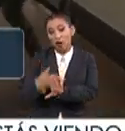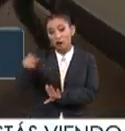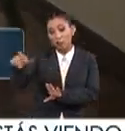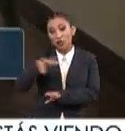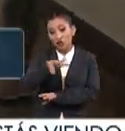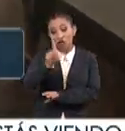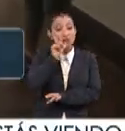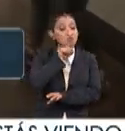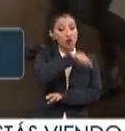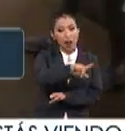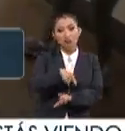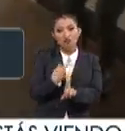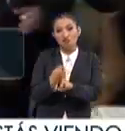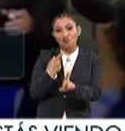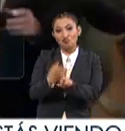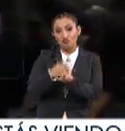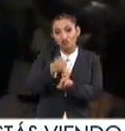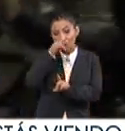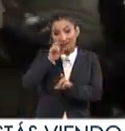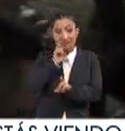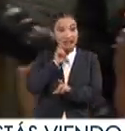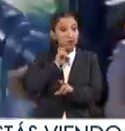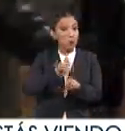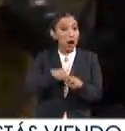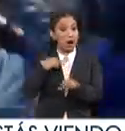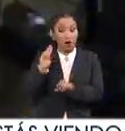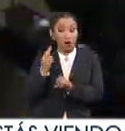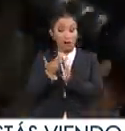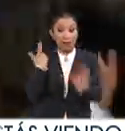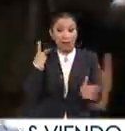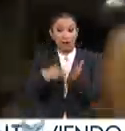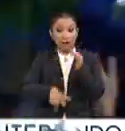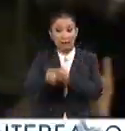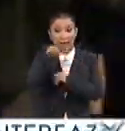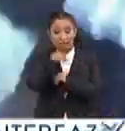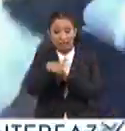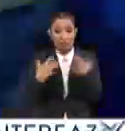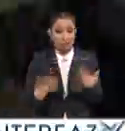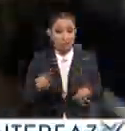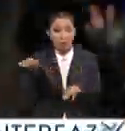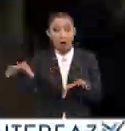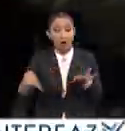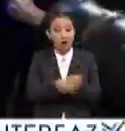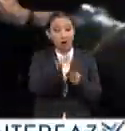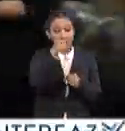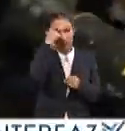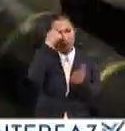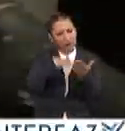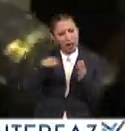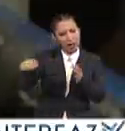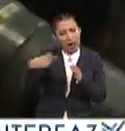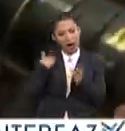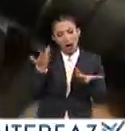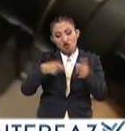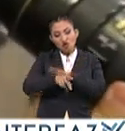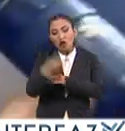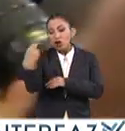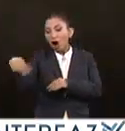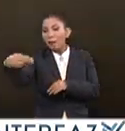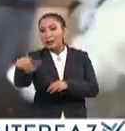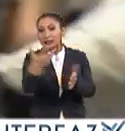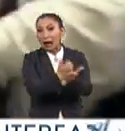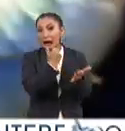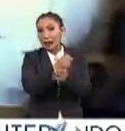por 18 mujeres de violación y agresiones sexuales en noviembre de 2017, junto con la sospecha de haber filtrado nombres